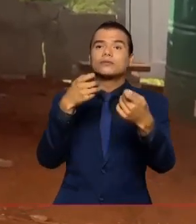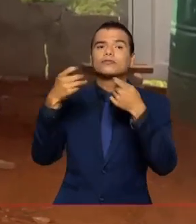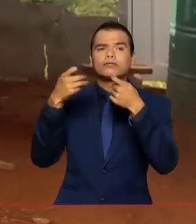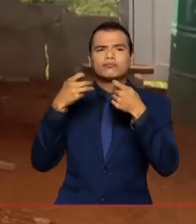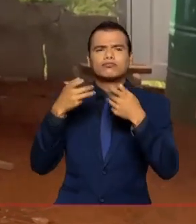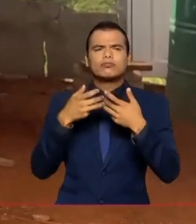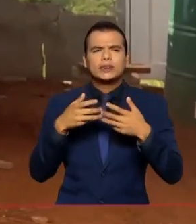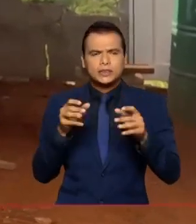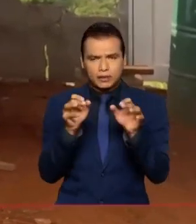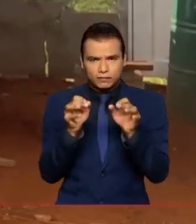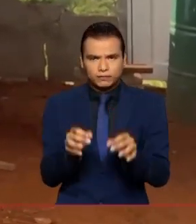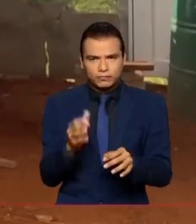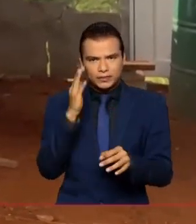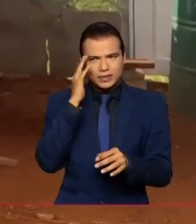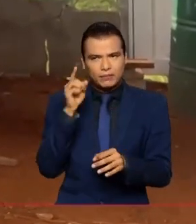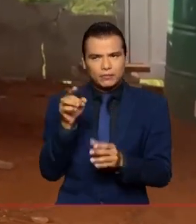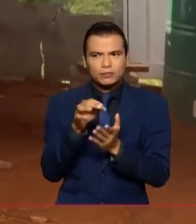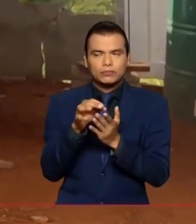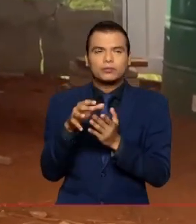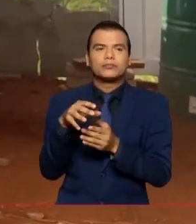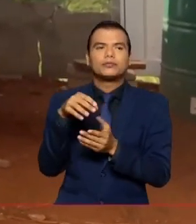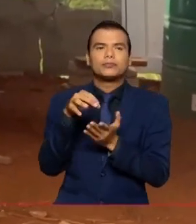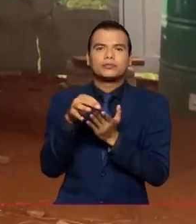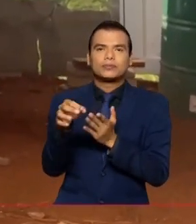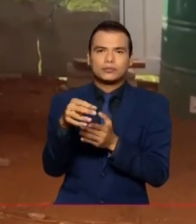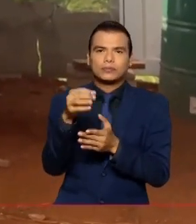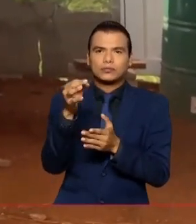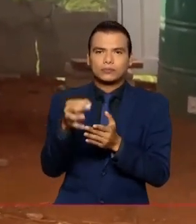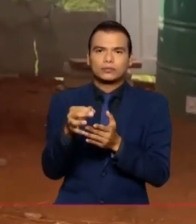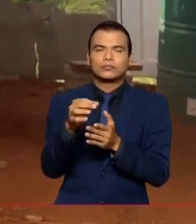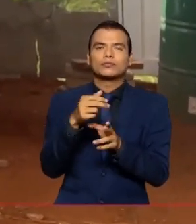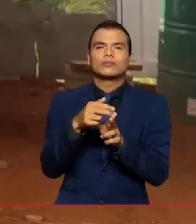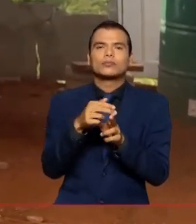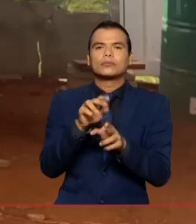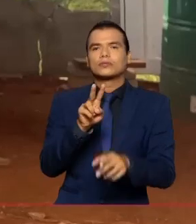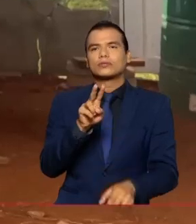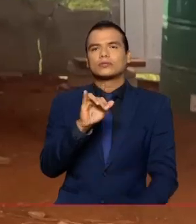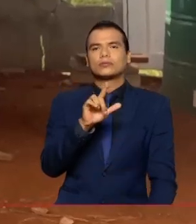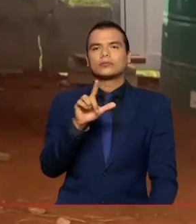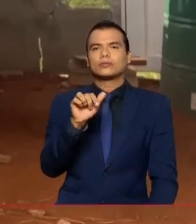Recuerden, corregimiento Villa Carmelo, vereda La Fonda.